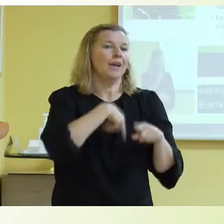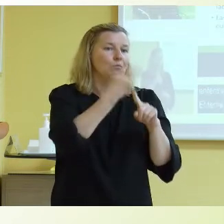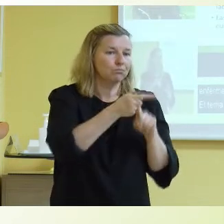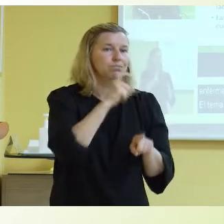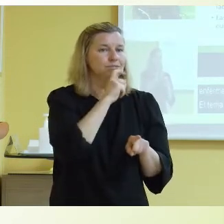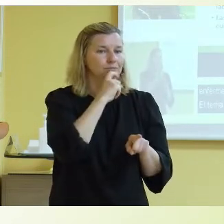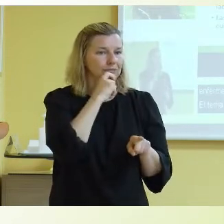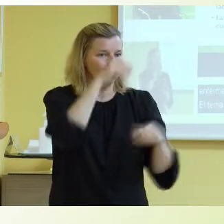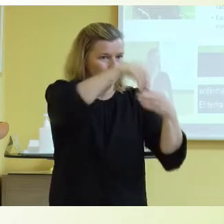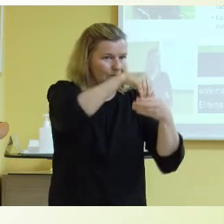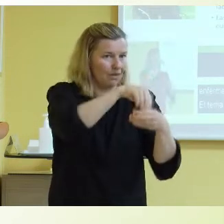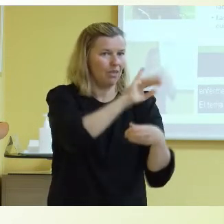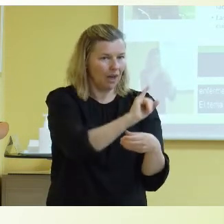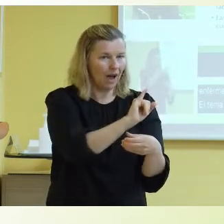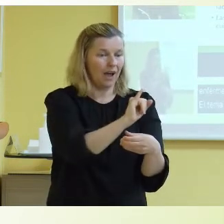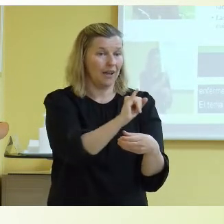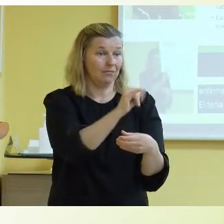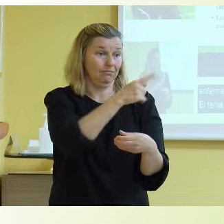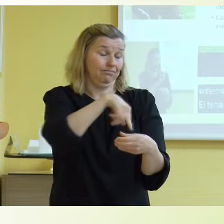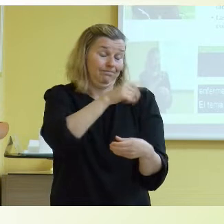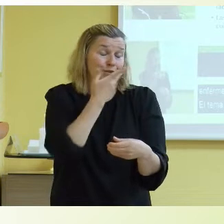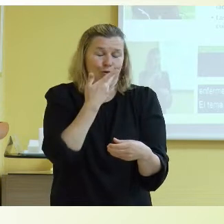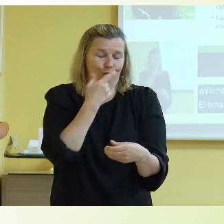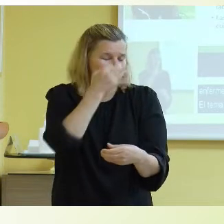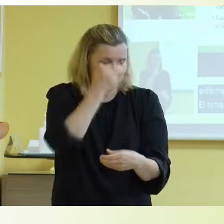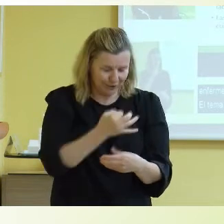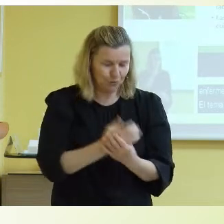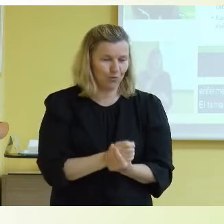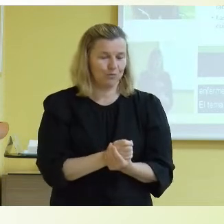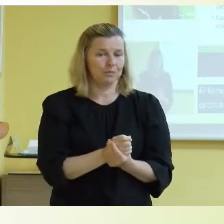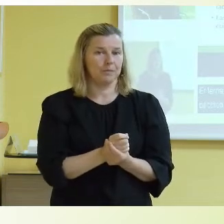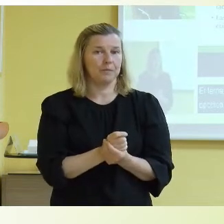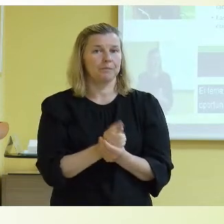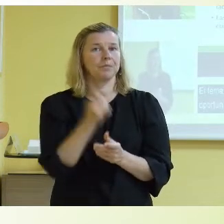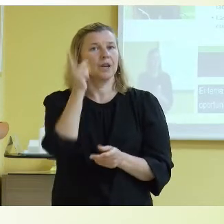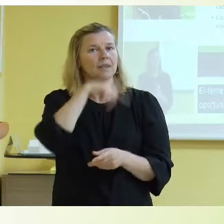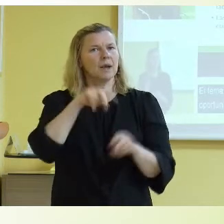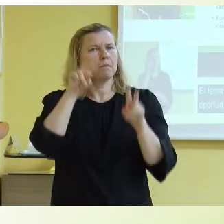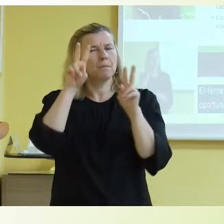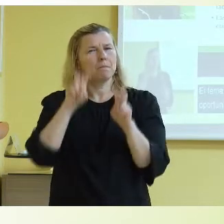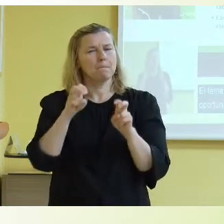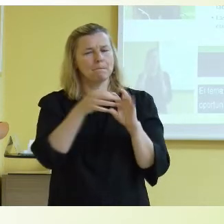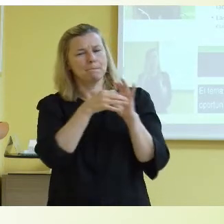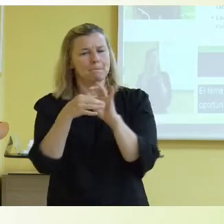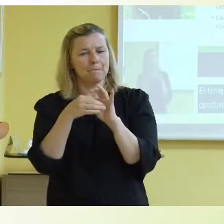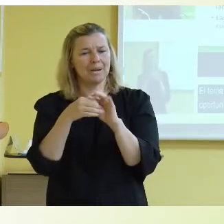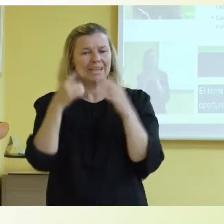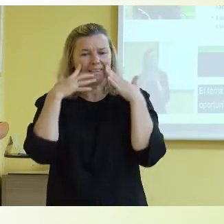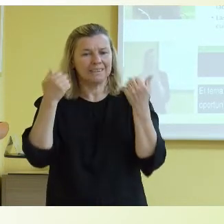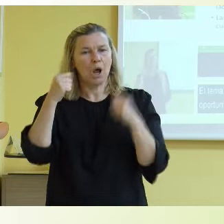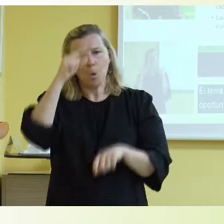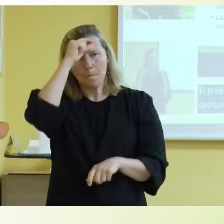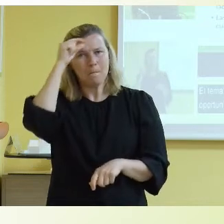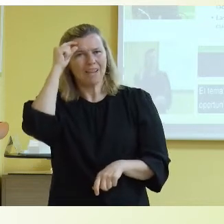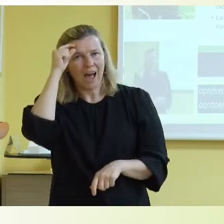ahí que probablemente conocéis perfectamente. Y también todo el tema que tiene que ver con salud mental de